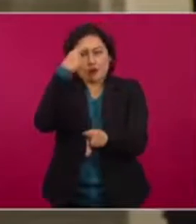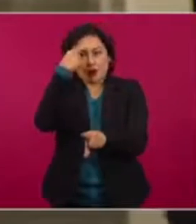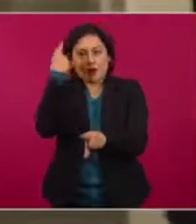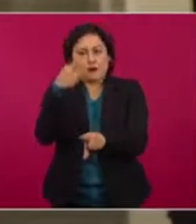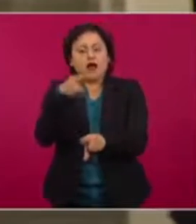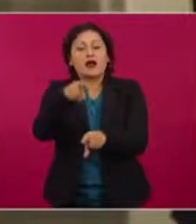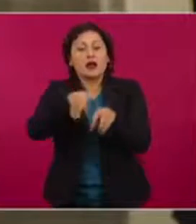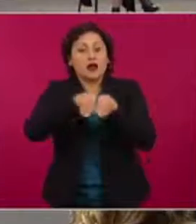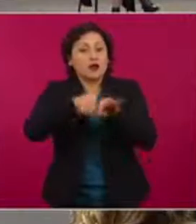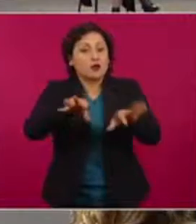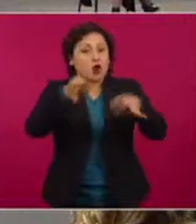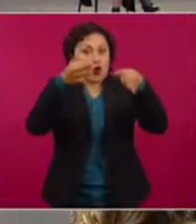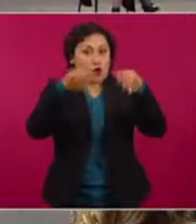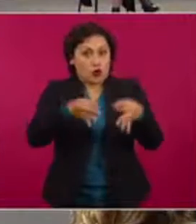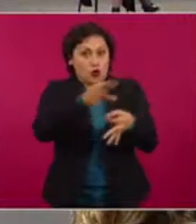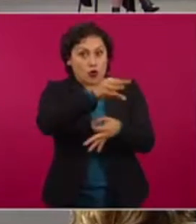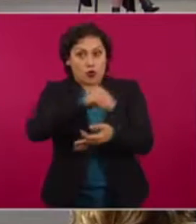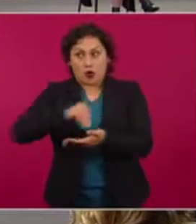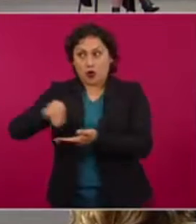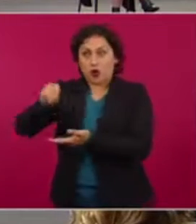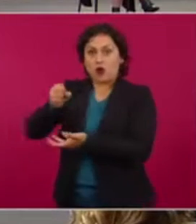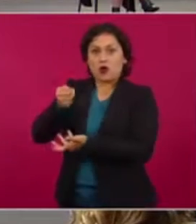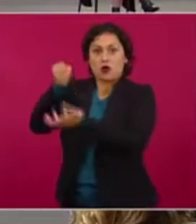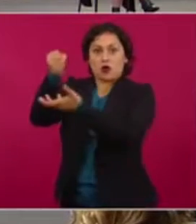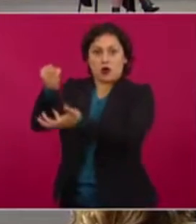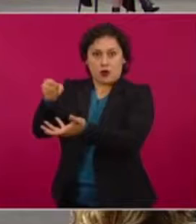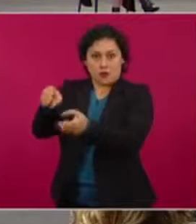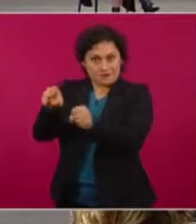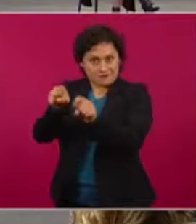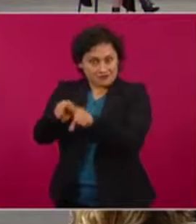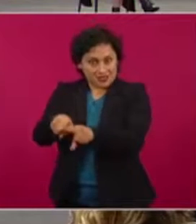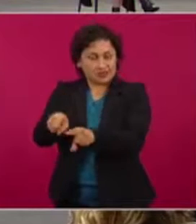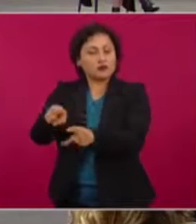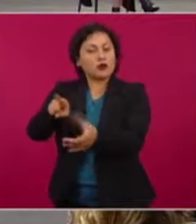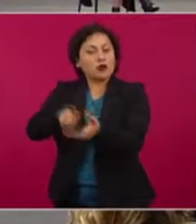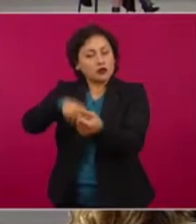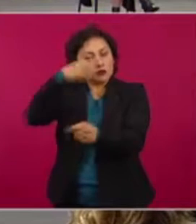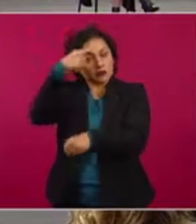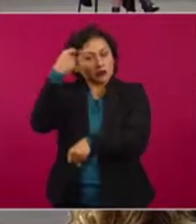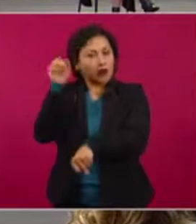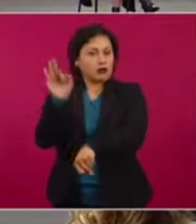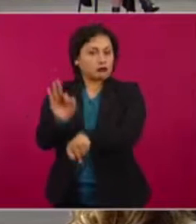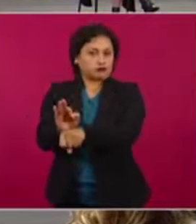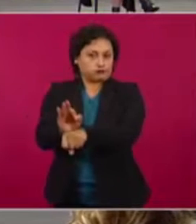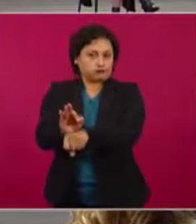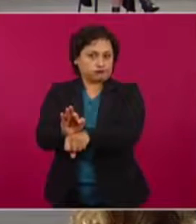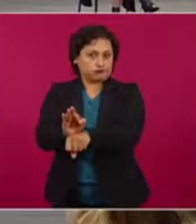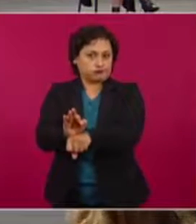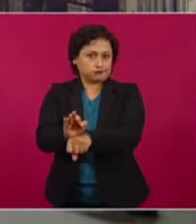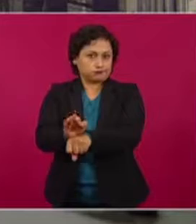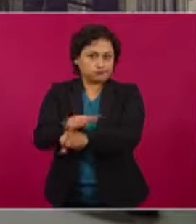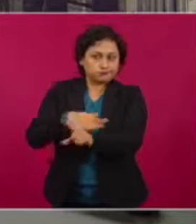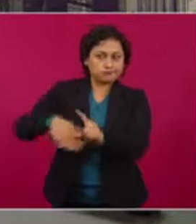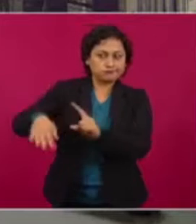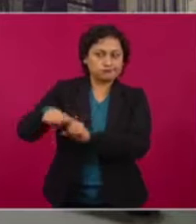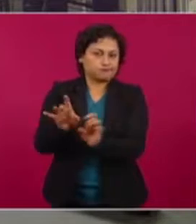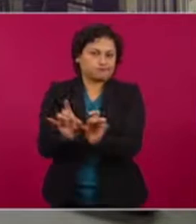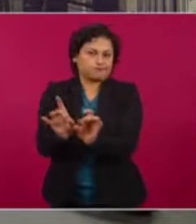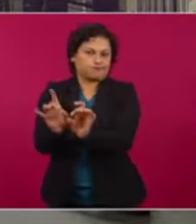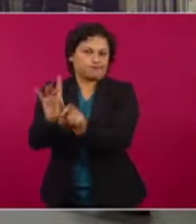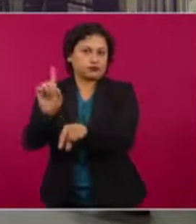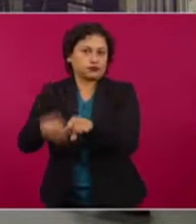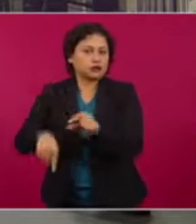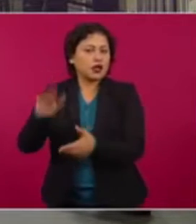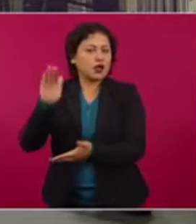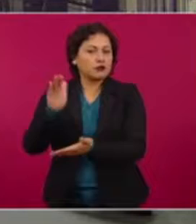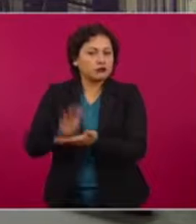oficial destinada a promover, pues sea también para garantizar pues las condiciones precarias, porque sí es real,